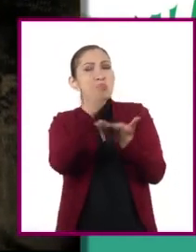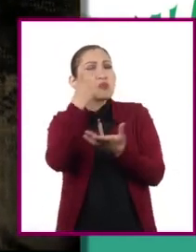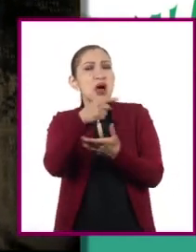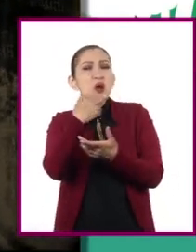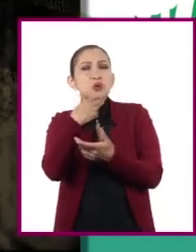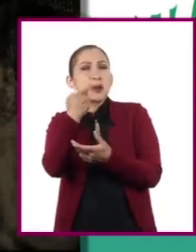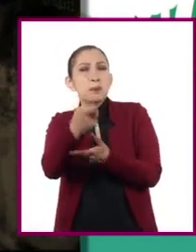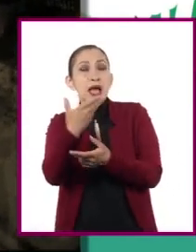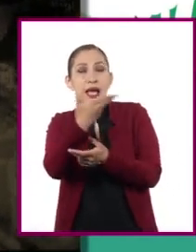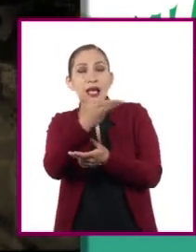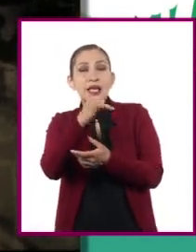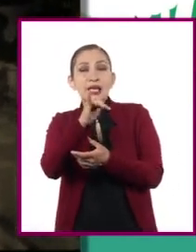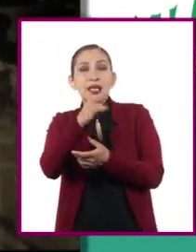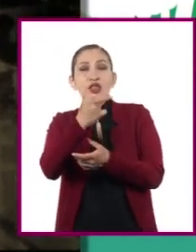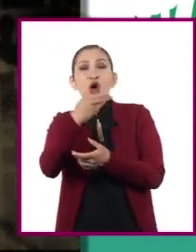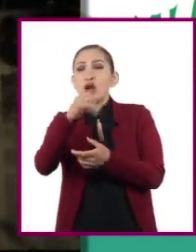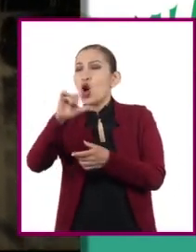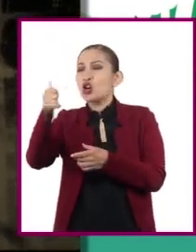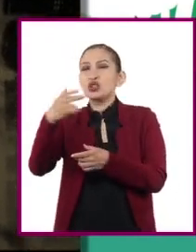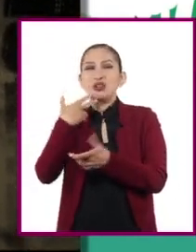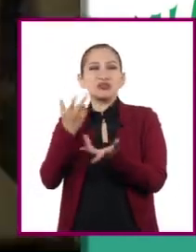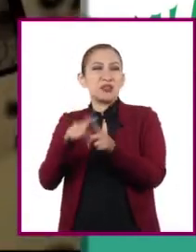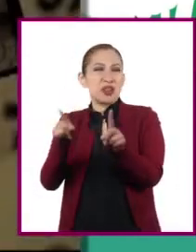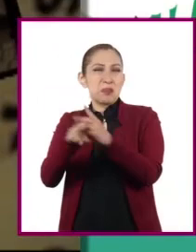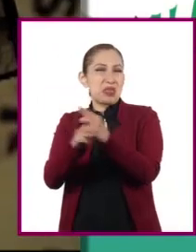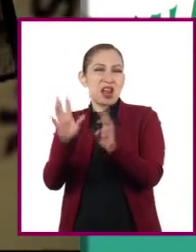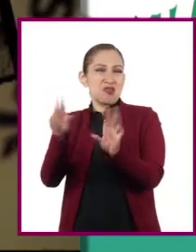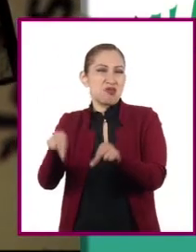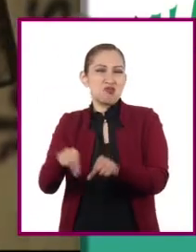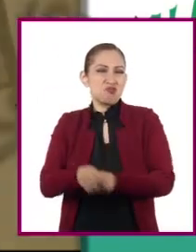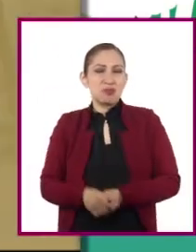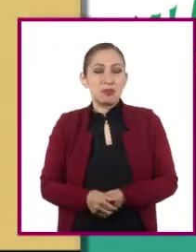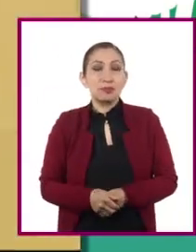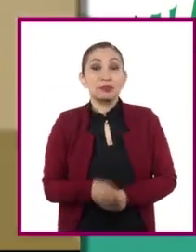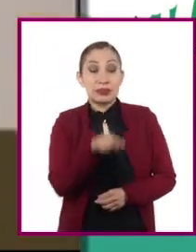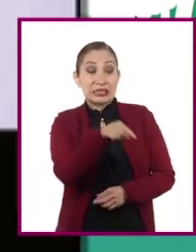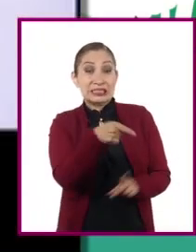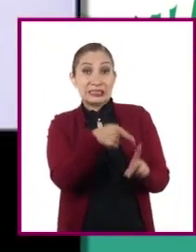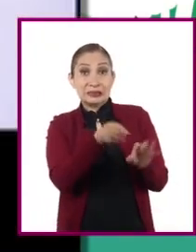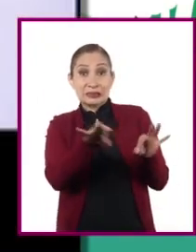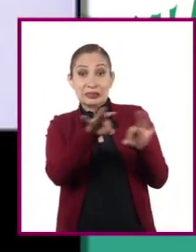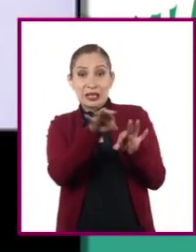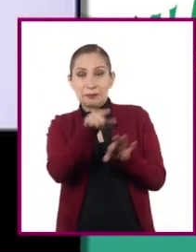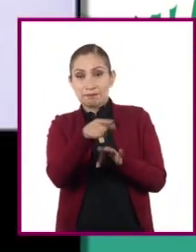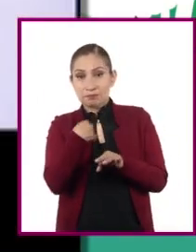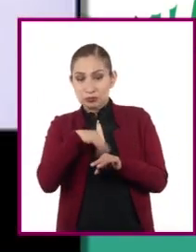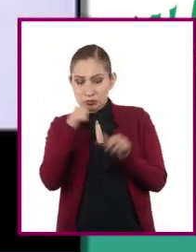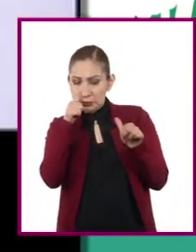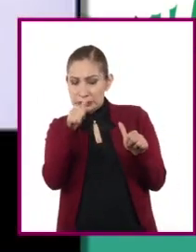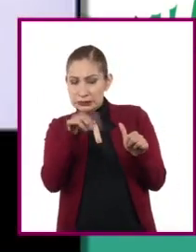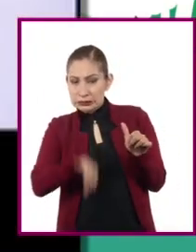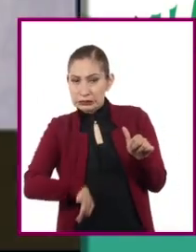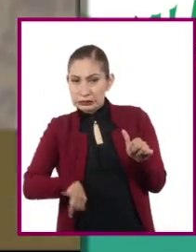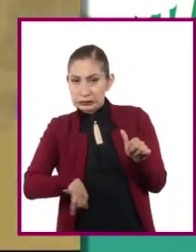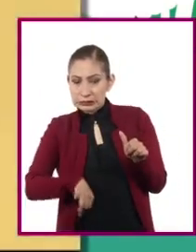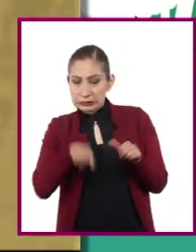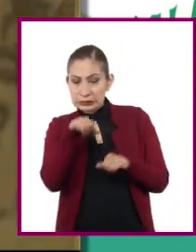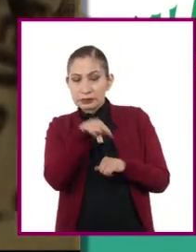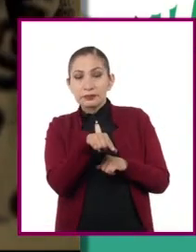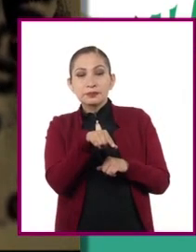representa el uso del hidrógeno frente a otros combustibles? Pues la principal, que es la que más nos importa,